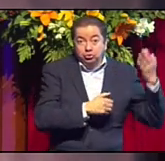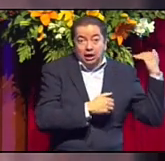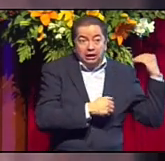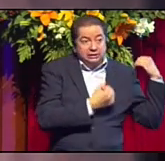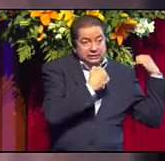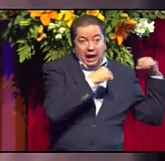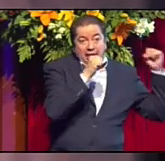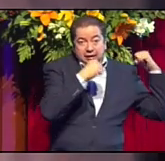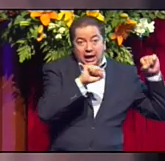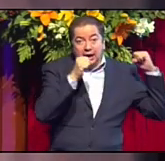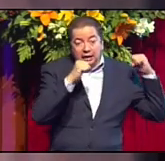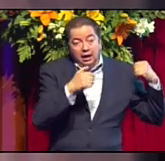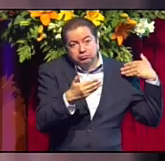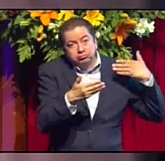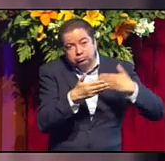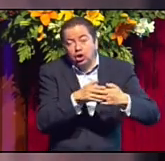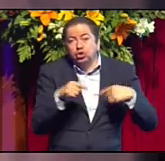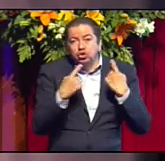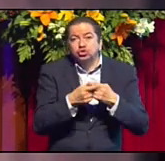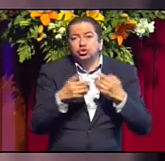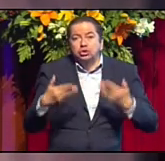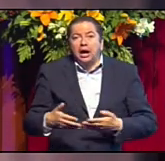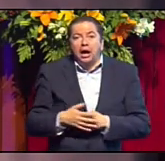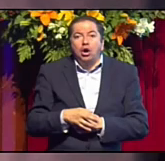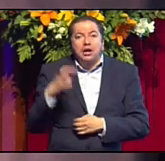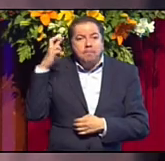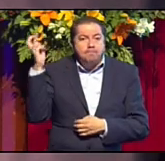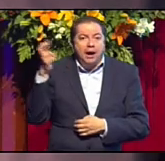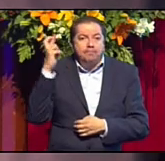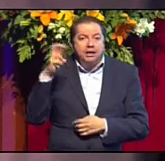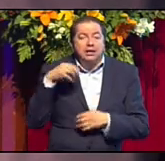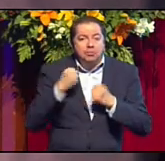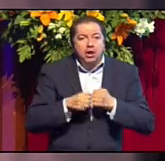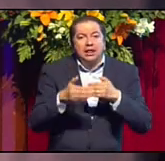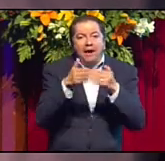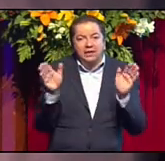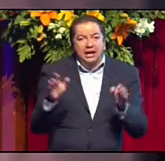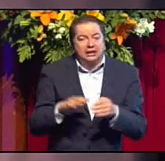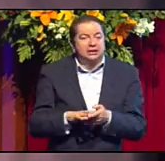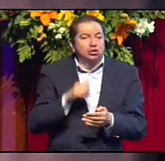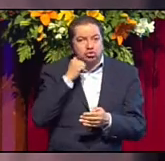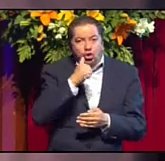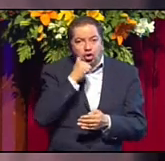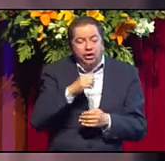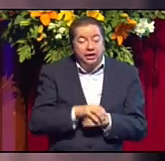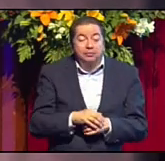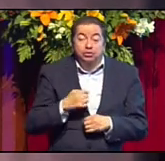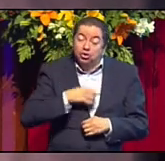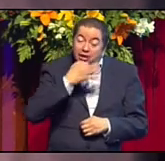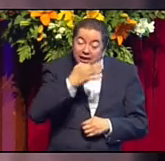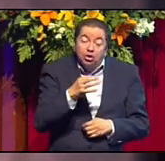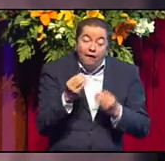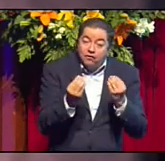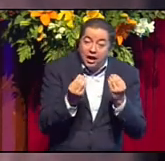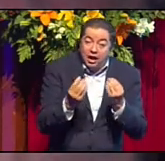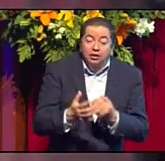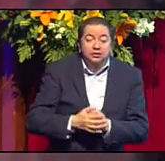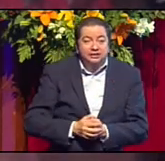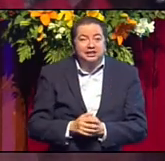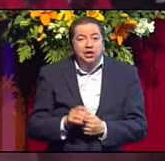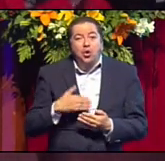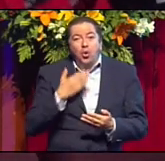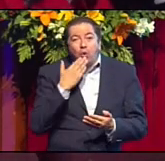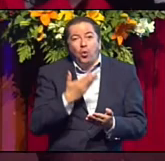por nueve años, vamos a poder tener la Pampilla abierta prácticamente todos los días del año. Por eso le digo que es tan bueno, ¿sí? Es tan bueno